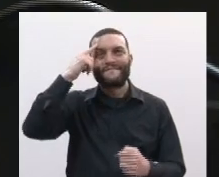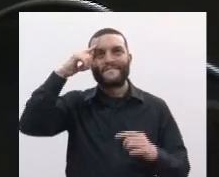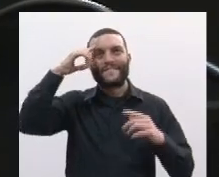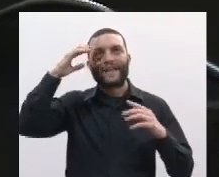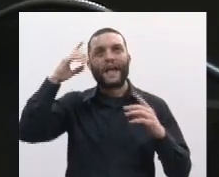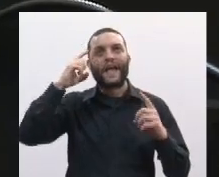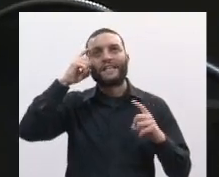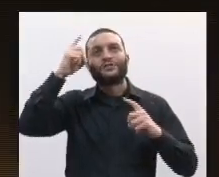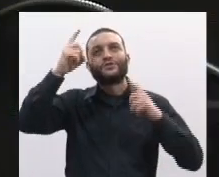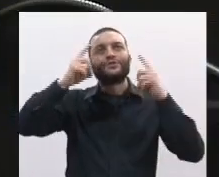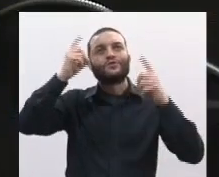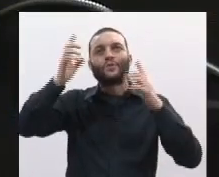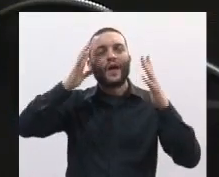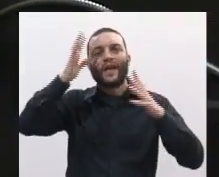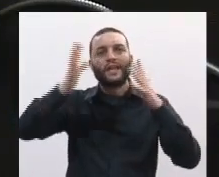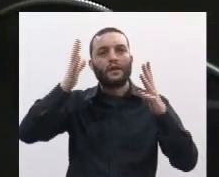tiempo. Y éramos parte